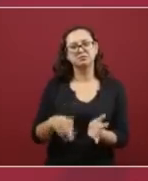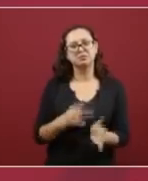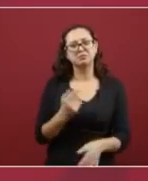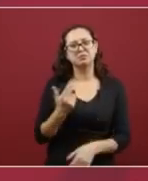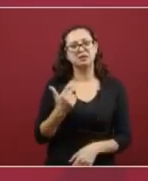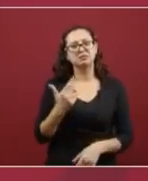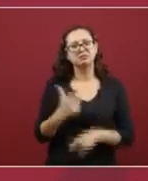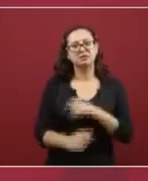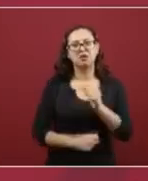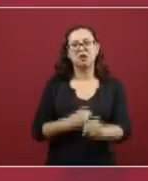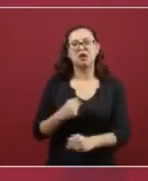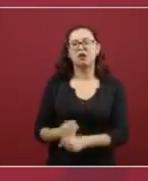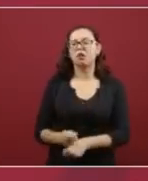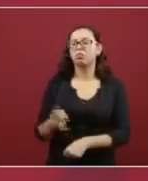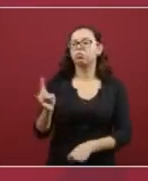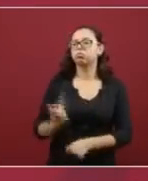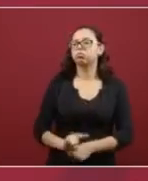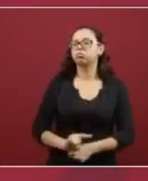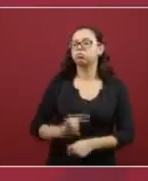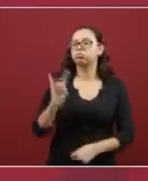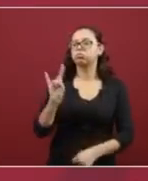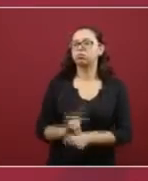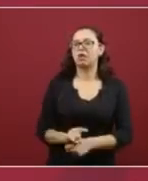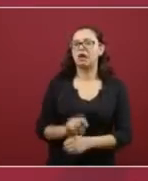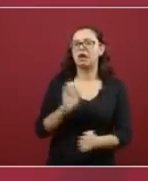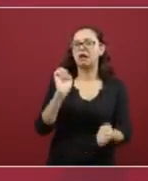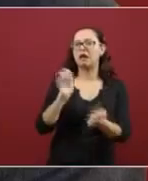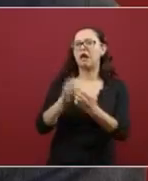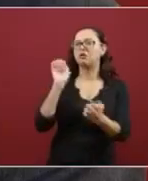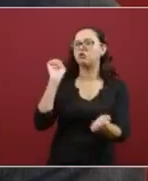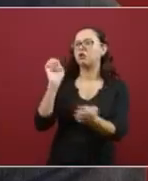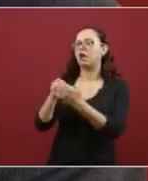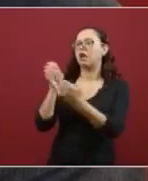engañando con chivos expiatorios,